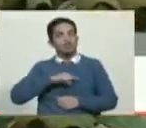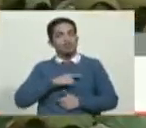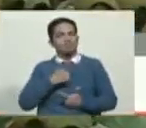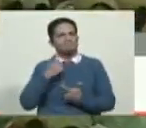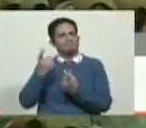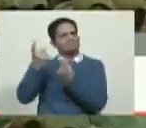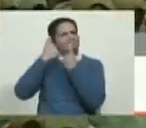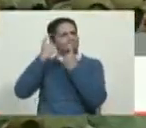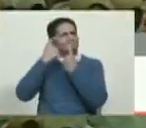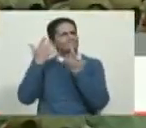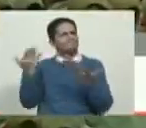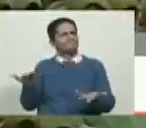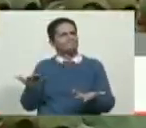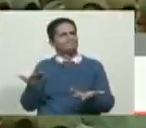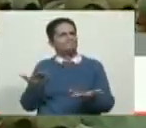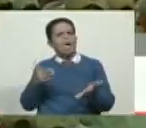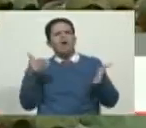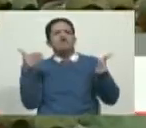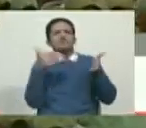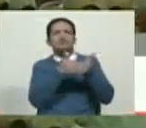también